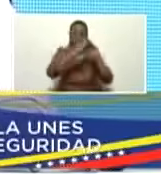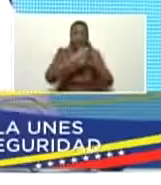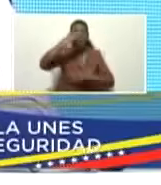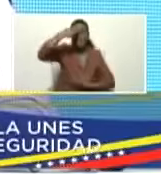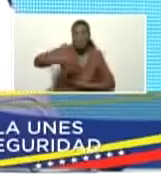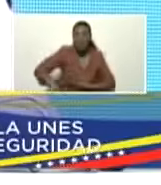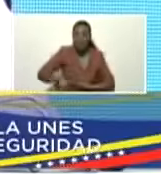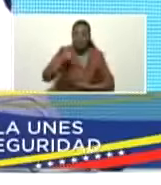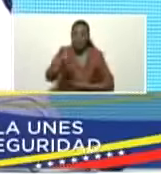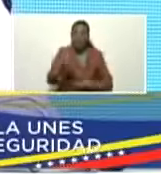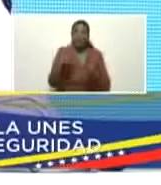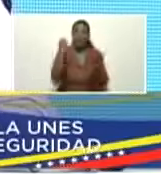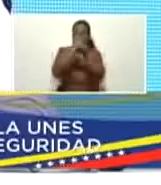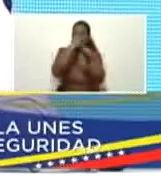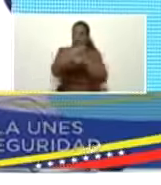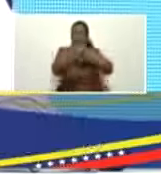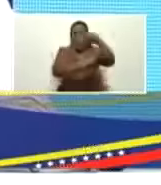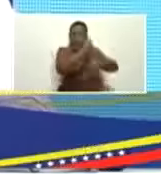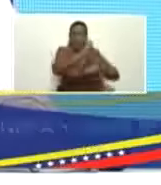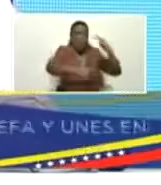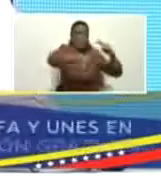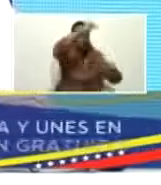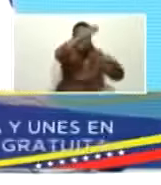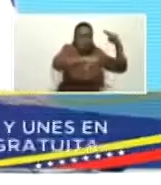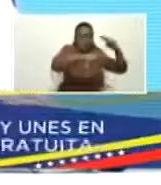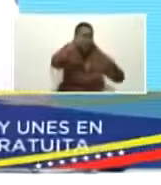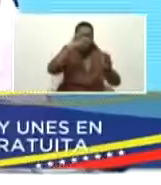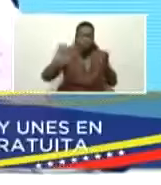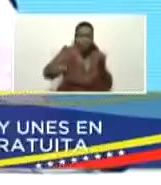militares por esta obra maravillosa.